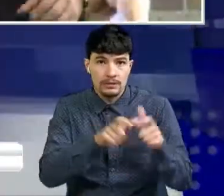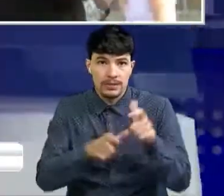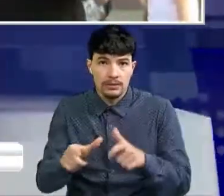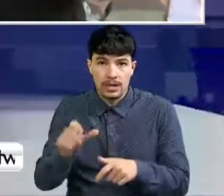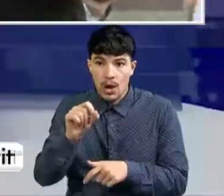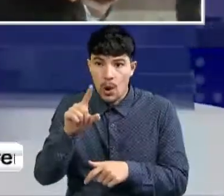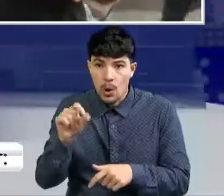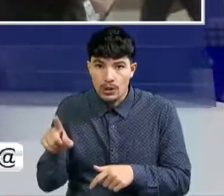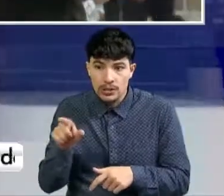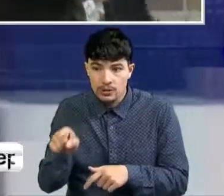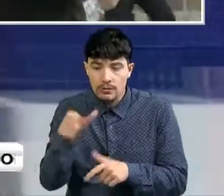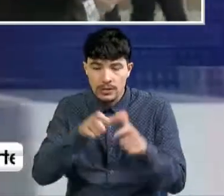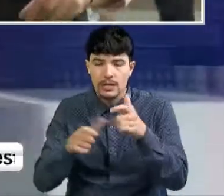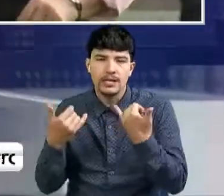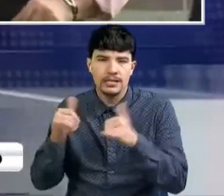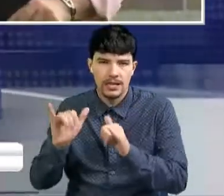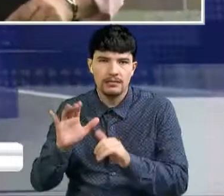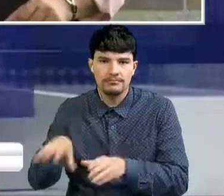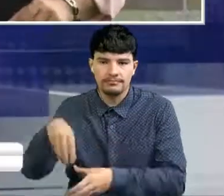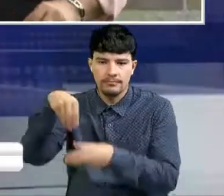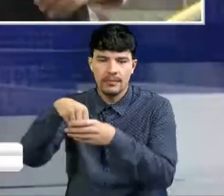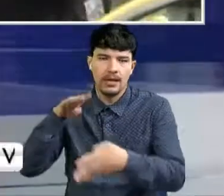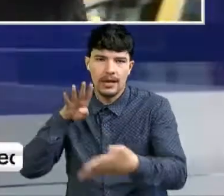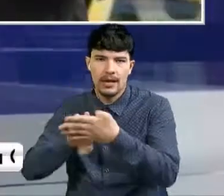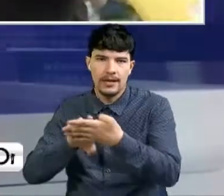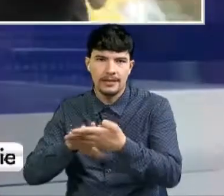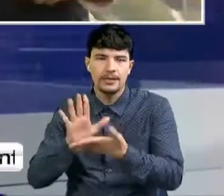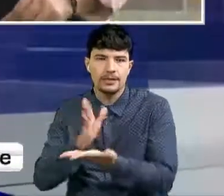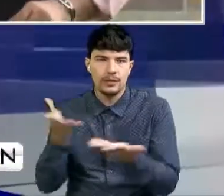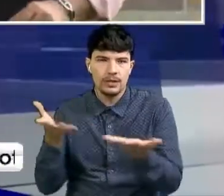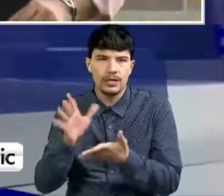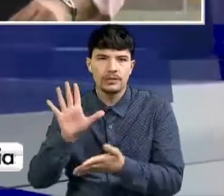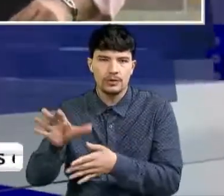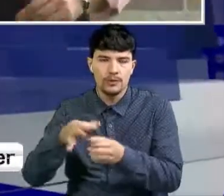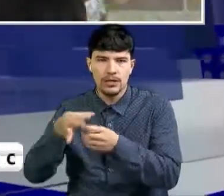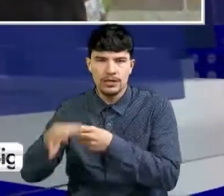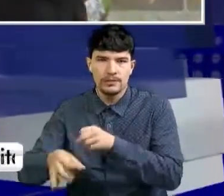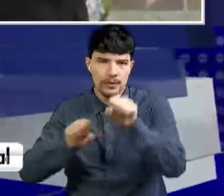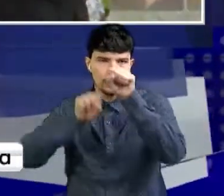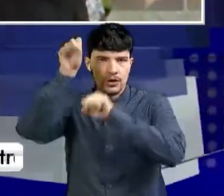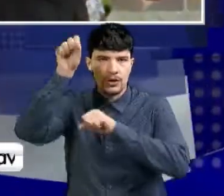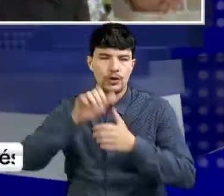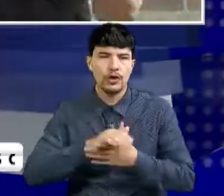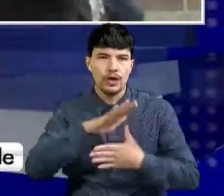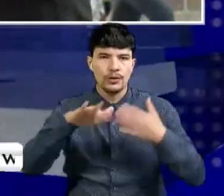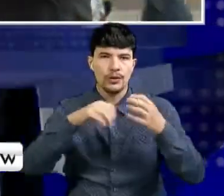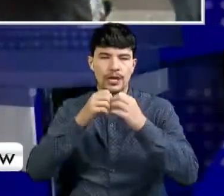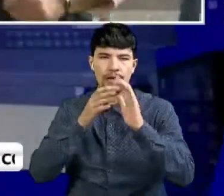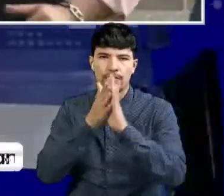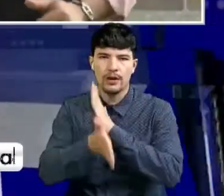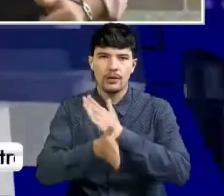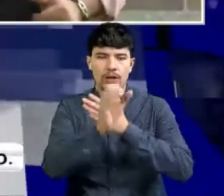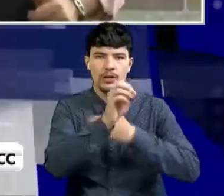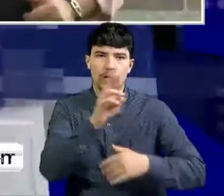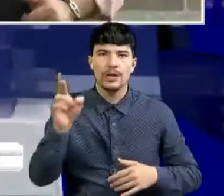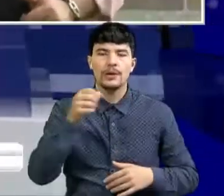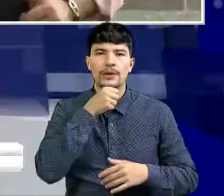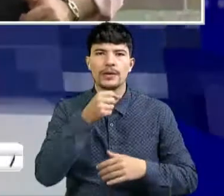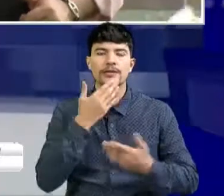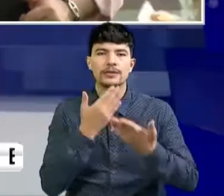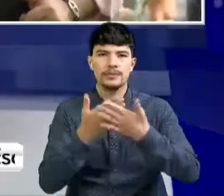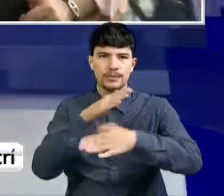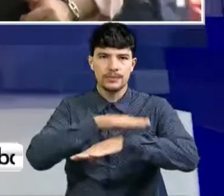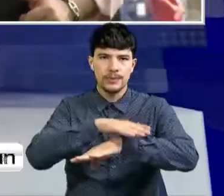personas ya se encuentran con medida privativa de la libertad en un centro intramural en la información que tenemos regresó con ustedes al